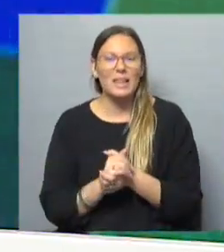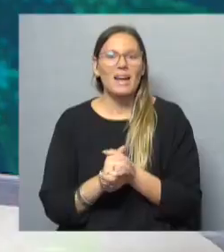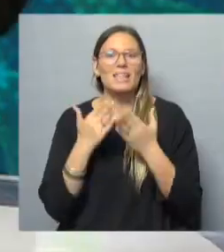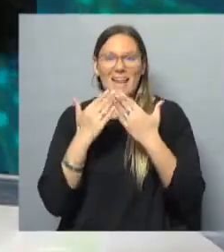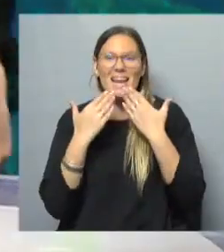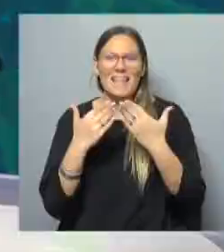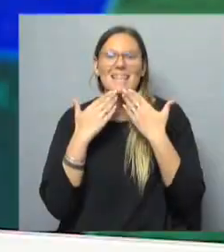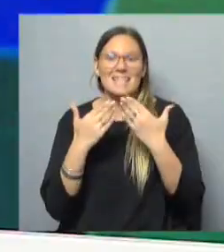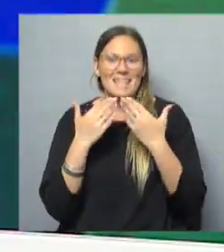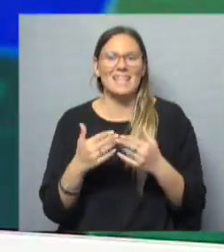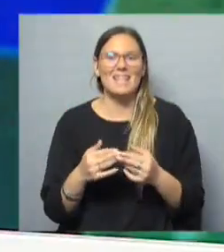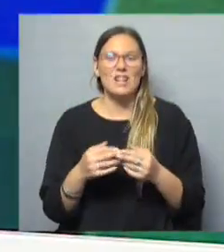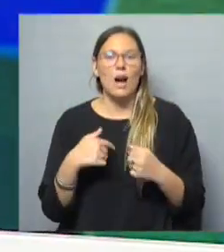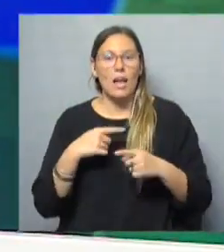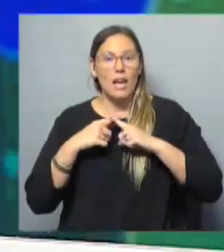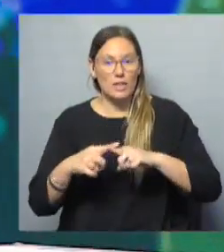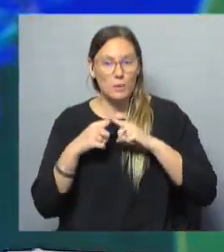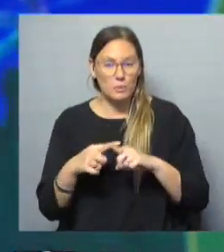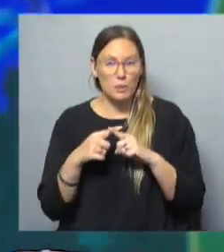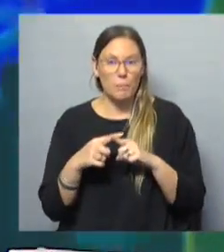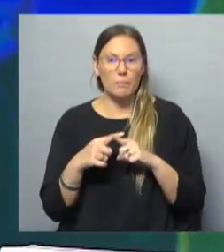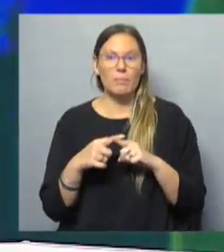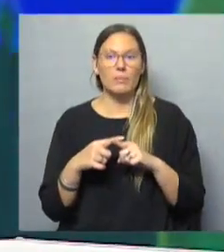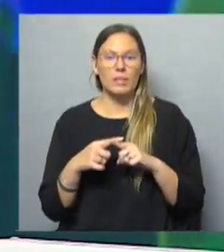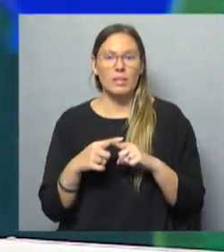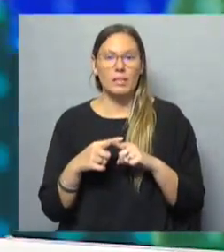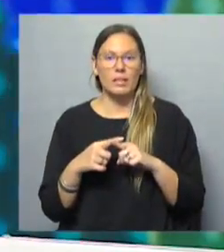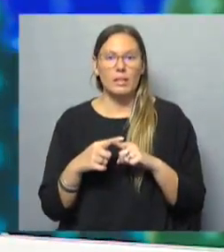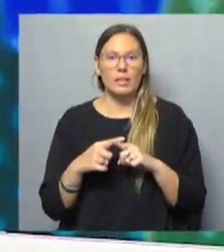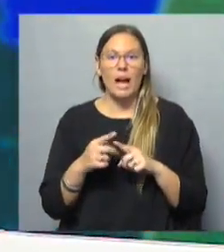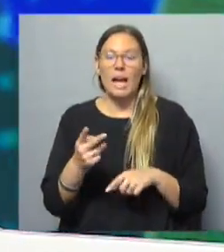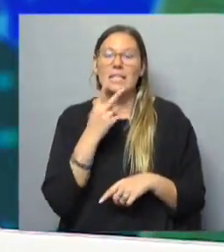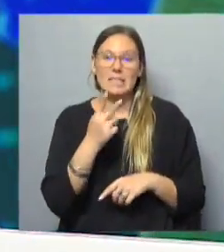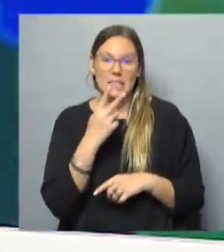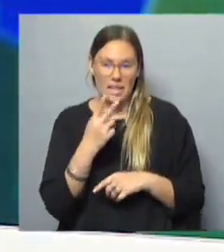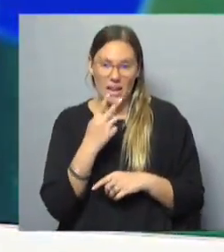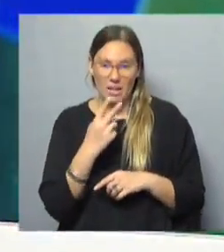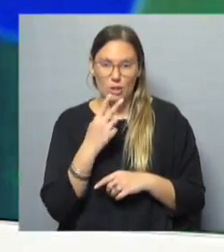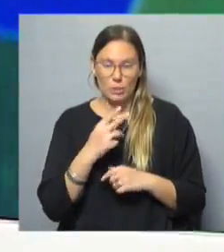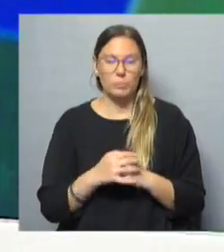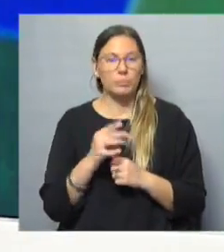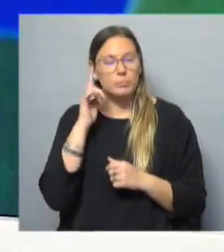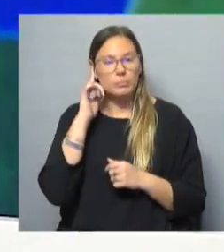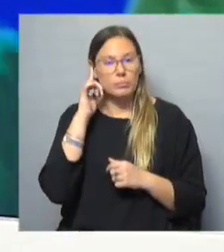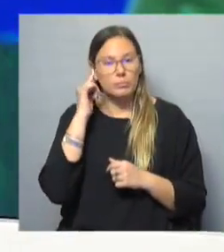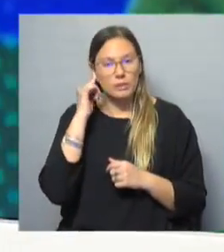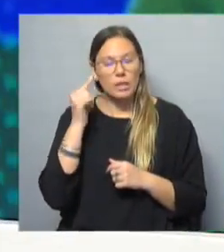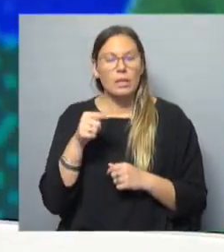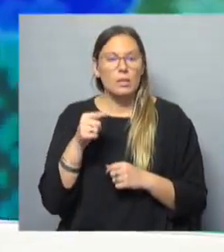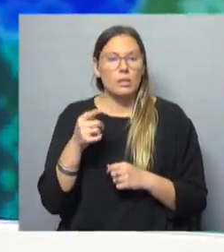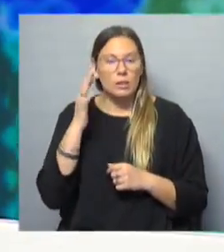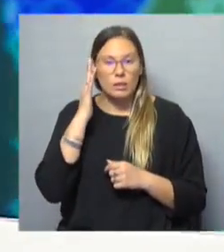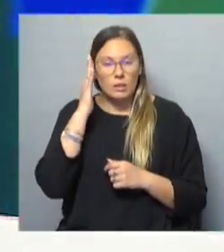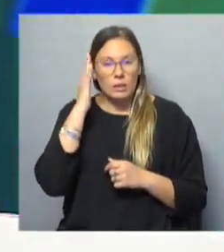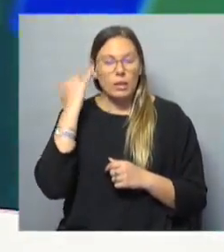agradecen todavía. Hacia la discusión vinculada a los el cigarrillos. Tabaco. Exactamente. Eso está muy presente. Es